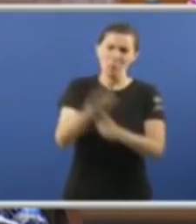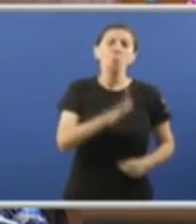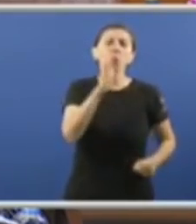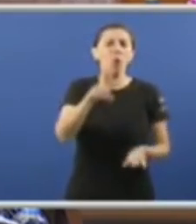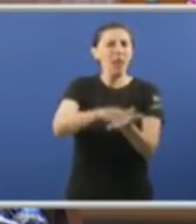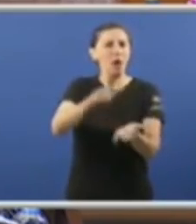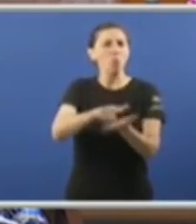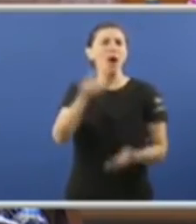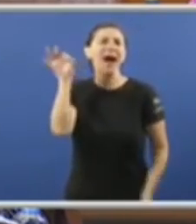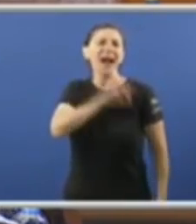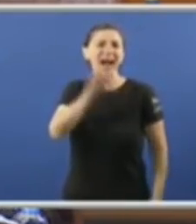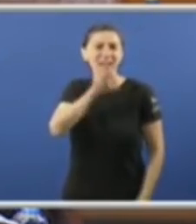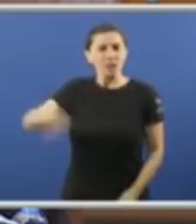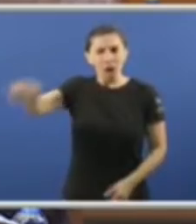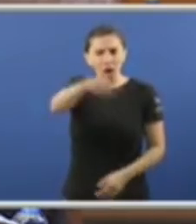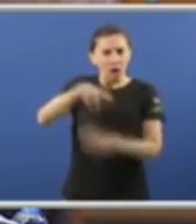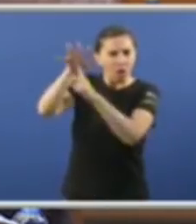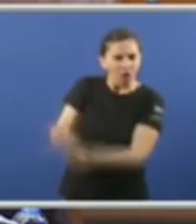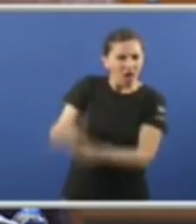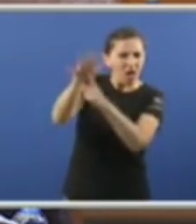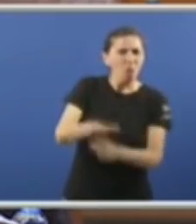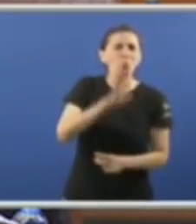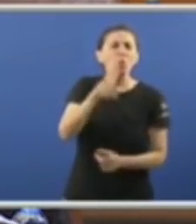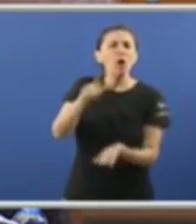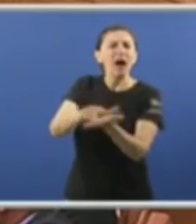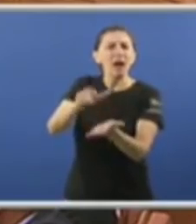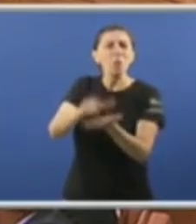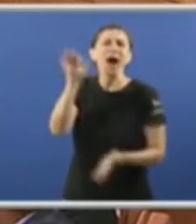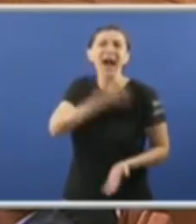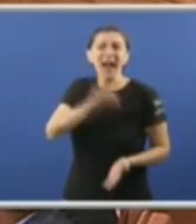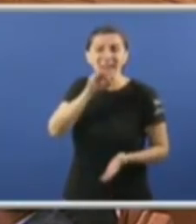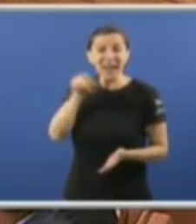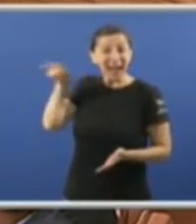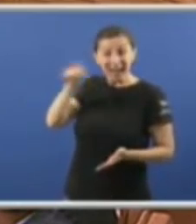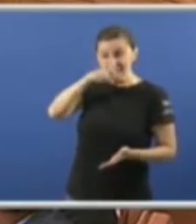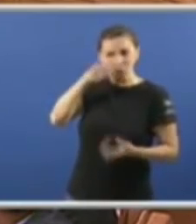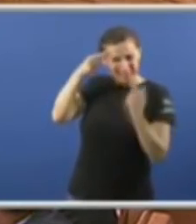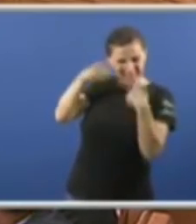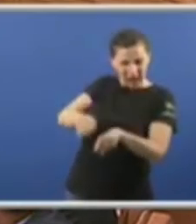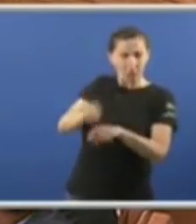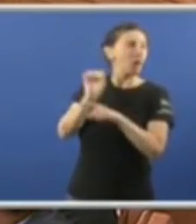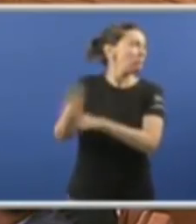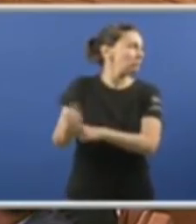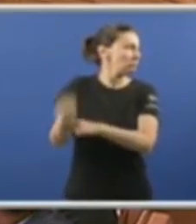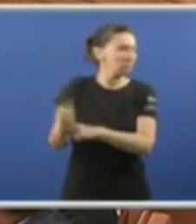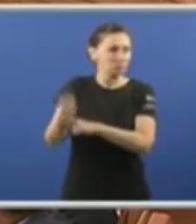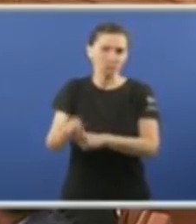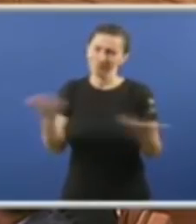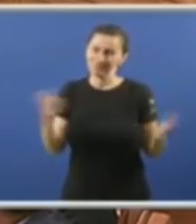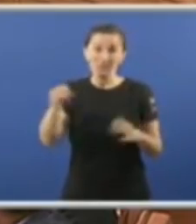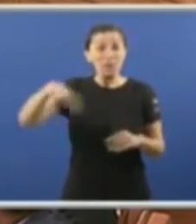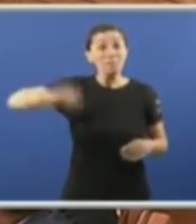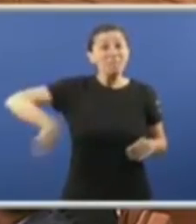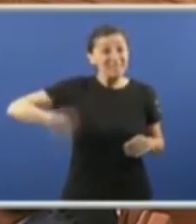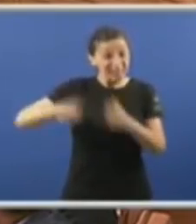lado e é cómplice. E é tan cómplice, señor Feijón, que no seu currículum está ter sido o presidente